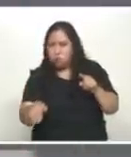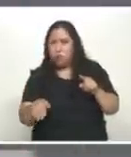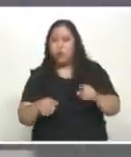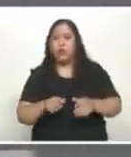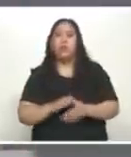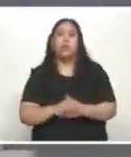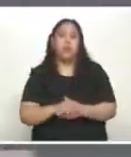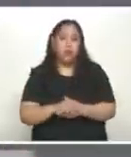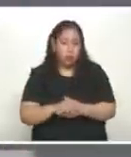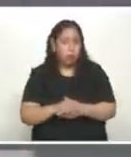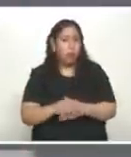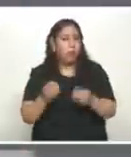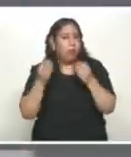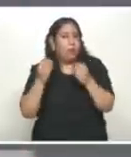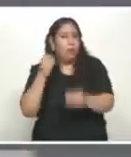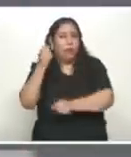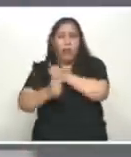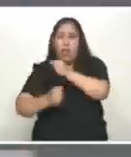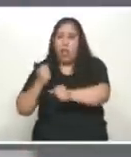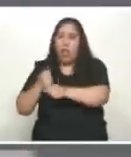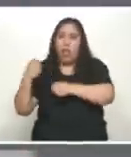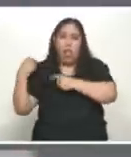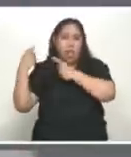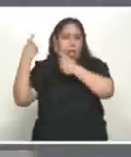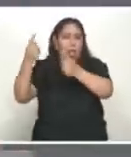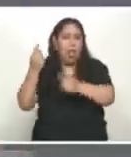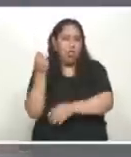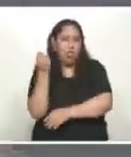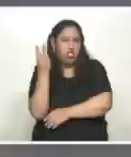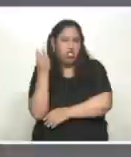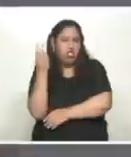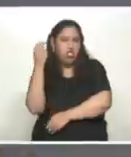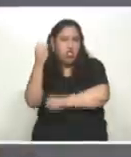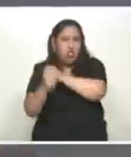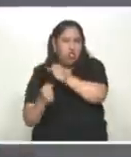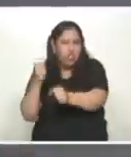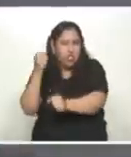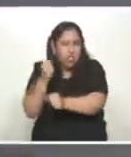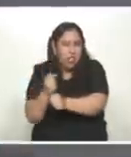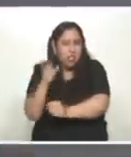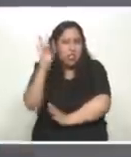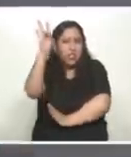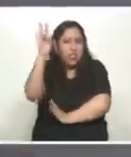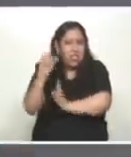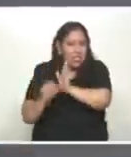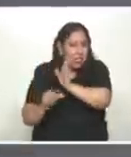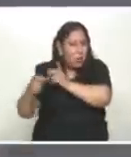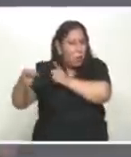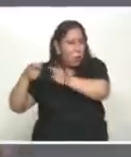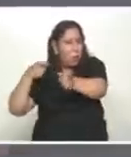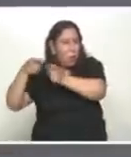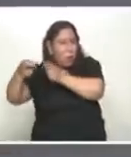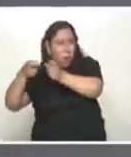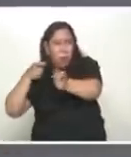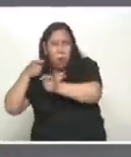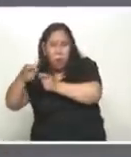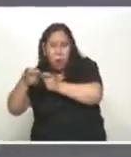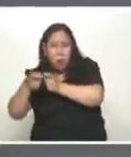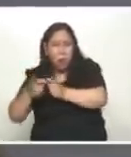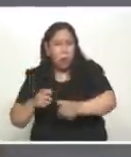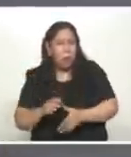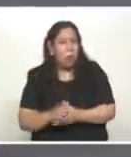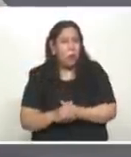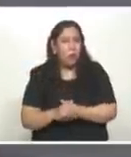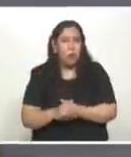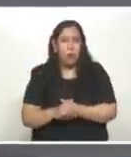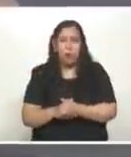bipartidismo, no va a resolver 12 años y 7 meses de dictadura que nos tocó enfrentar en las calles gaseados,